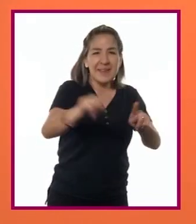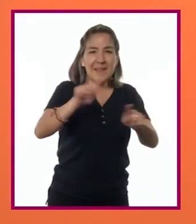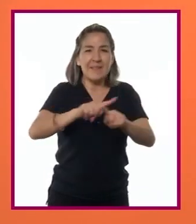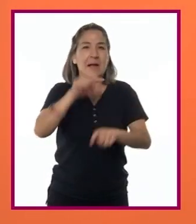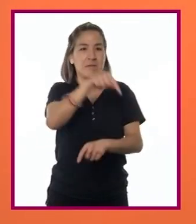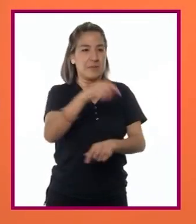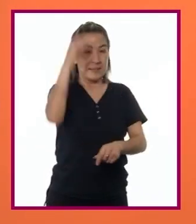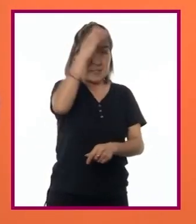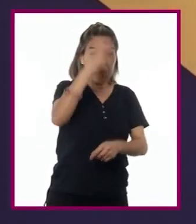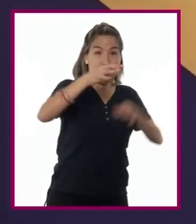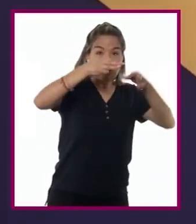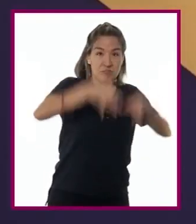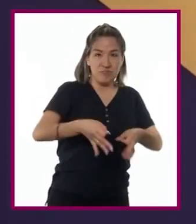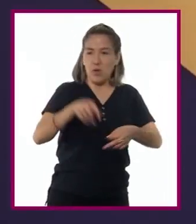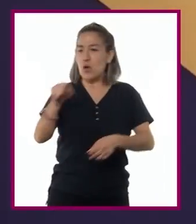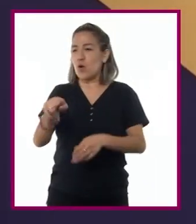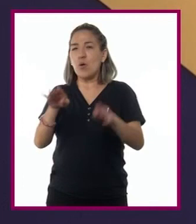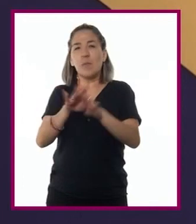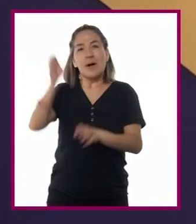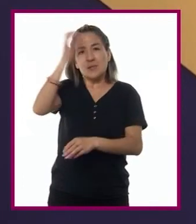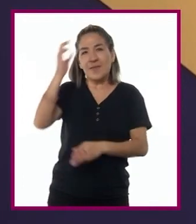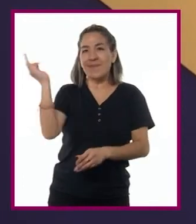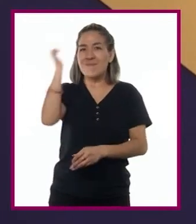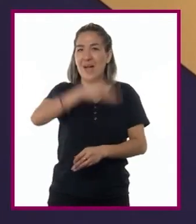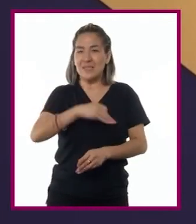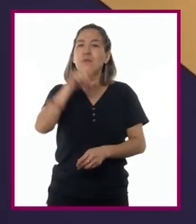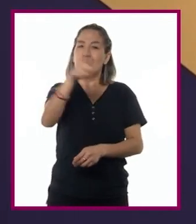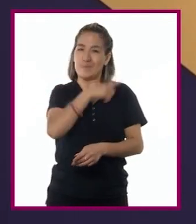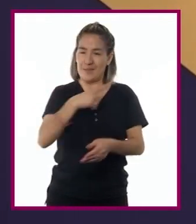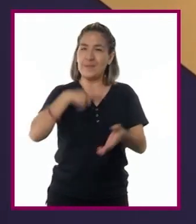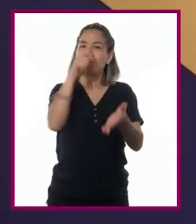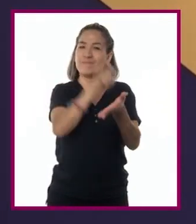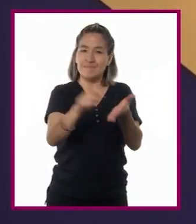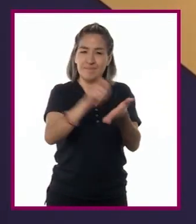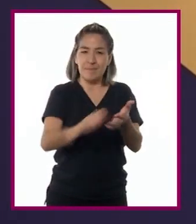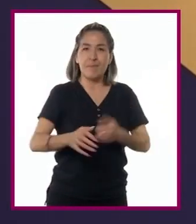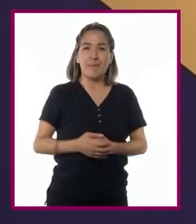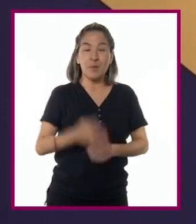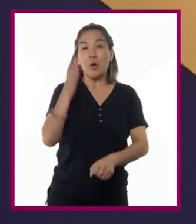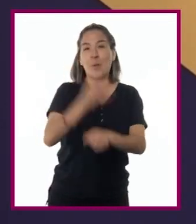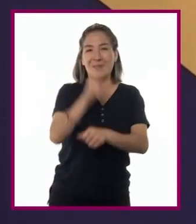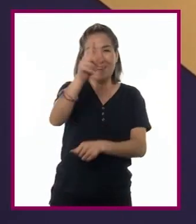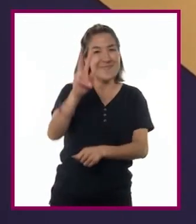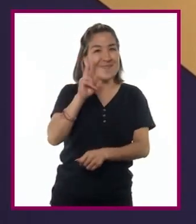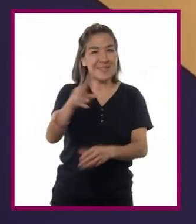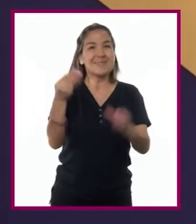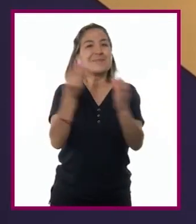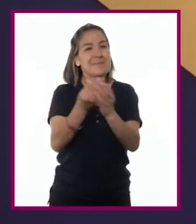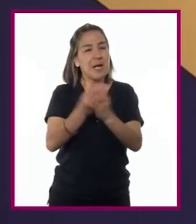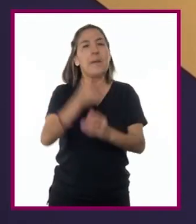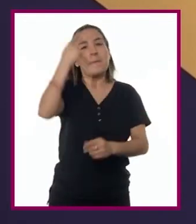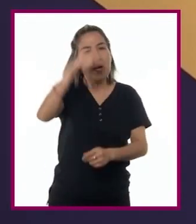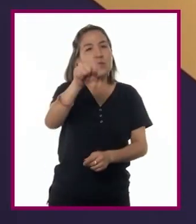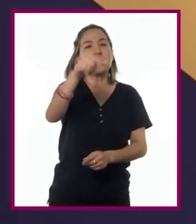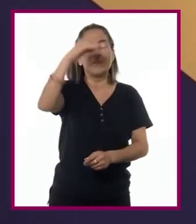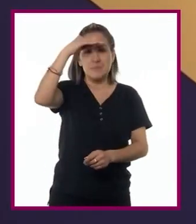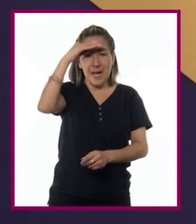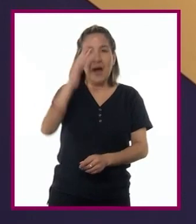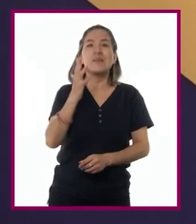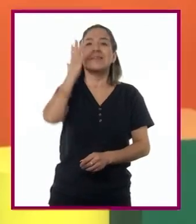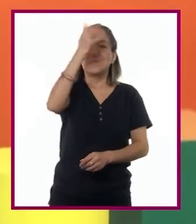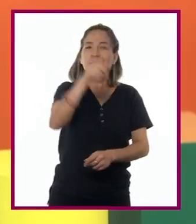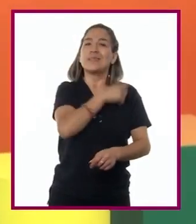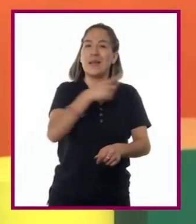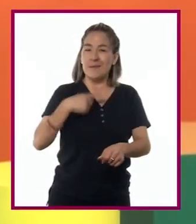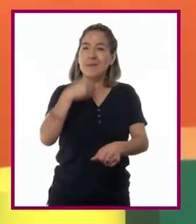y la que no lo es. Espero que lo que se trató en esta sesión les ayude a ser más críticos con la información que llega hasta